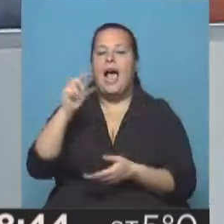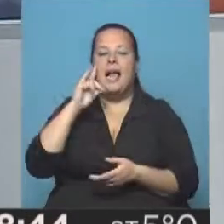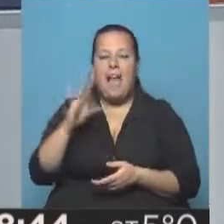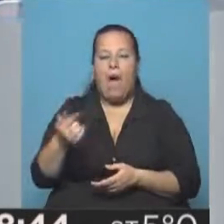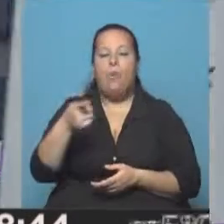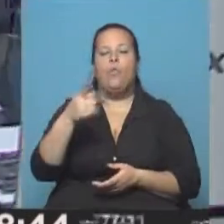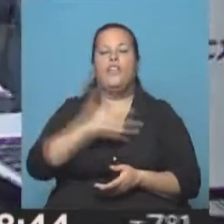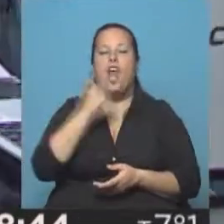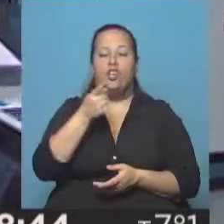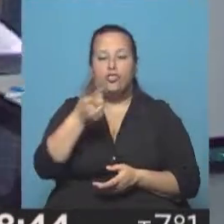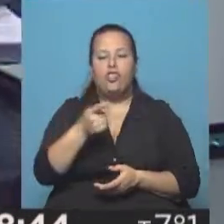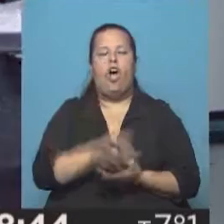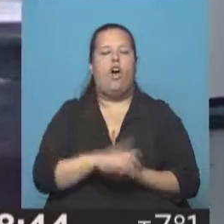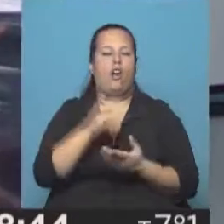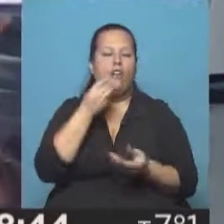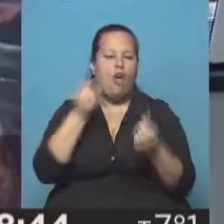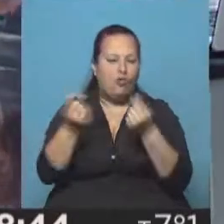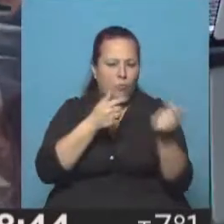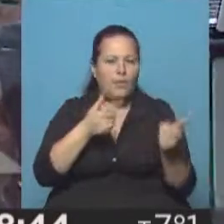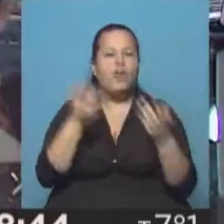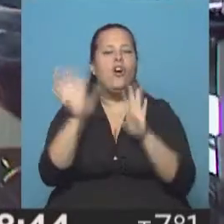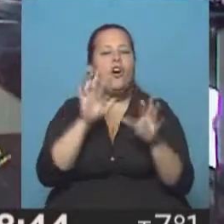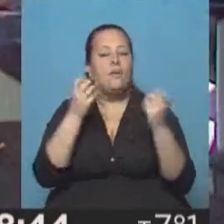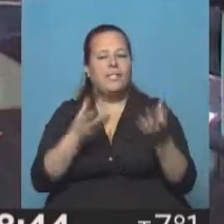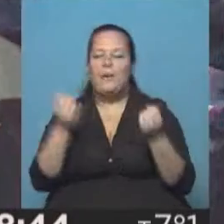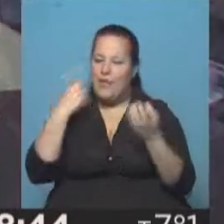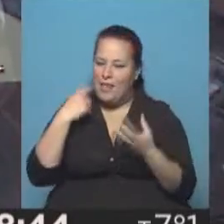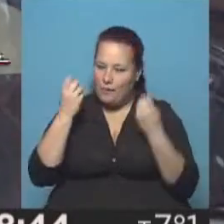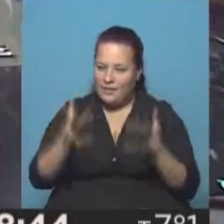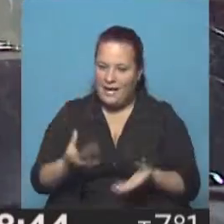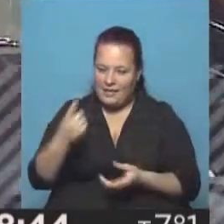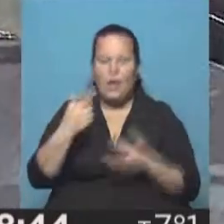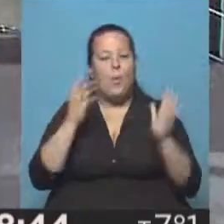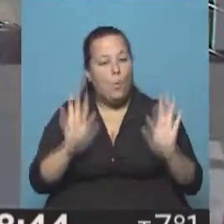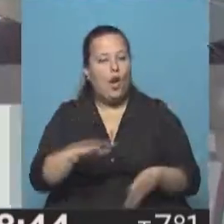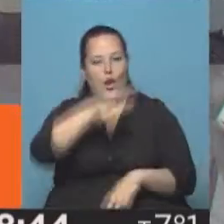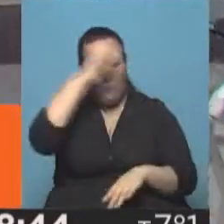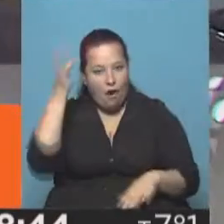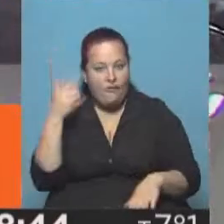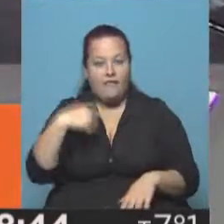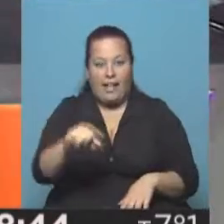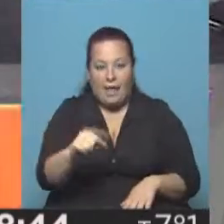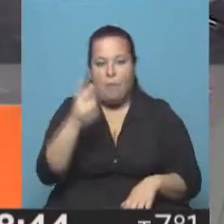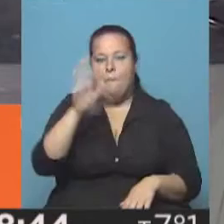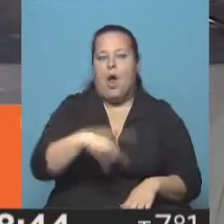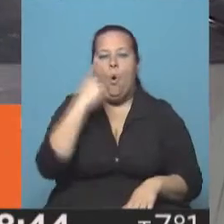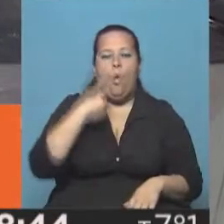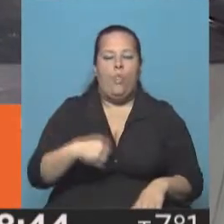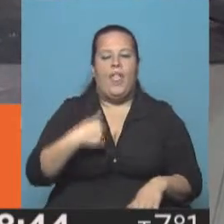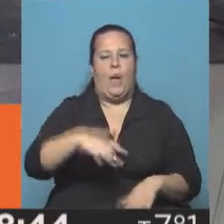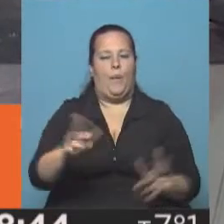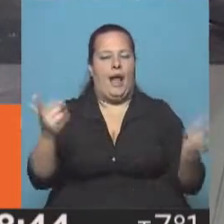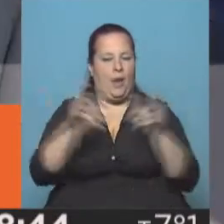boada director de la unión de usuarios y consumidores hola claudio que tal vendía vendía bueno finalmente a menos de 24 horas del comienzo de esta